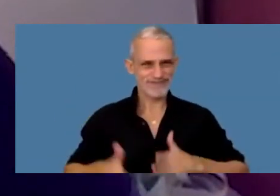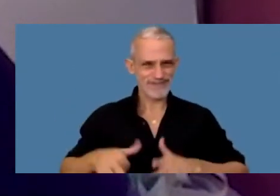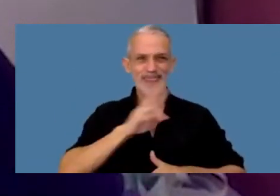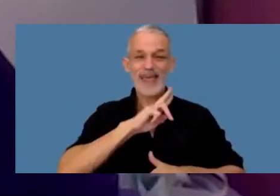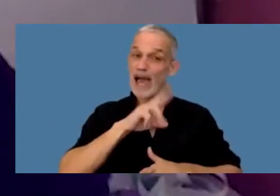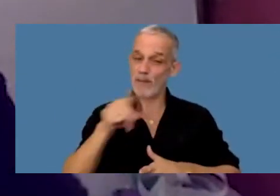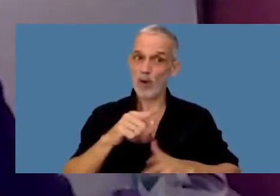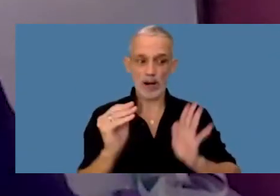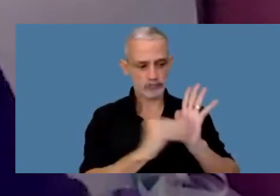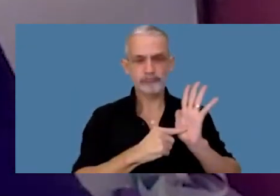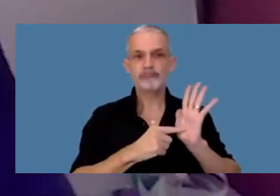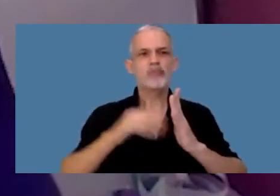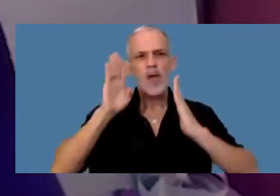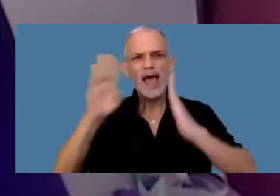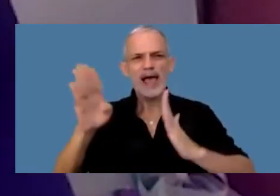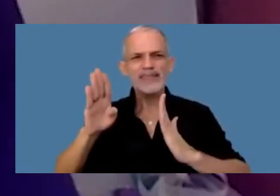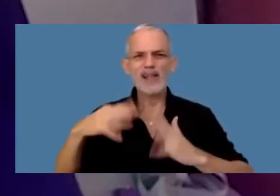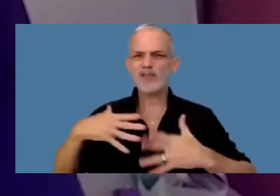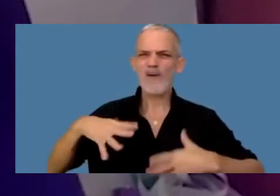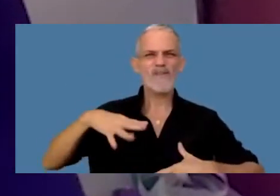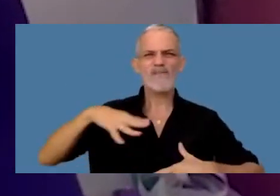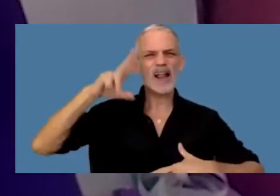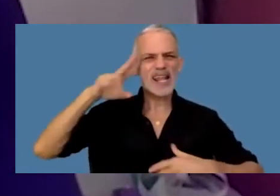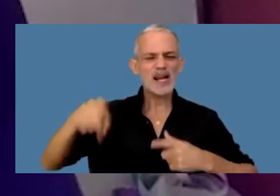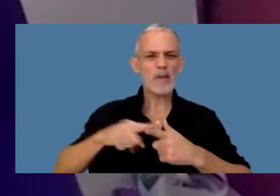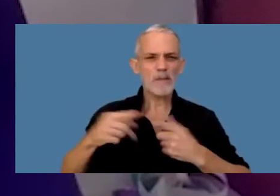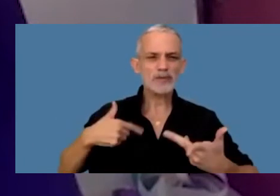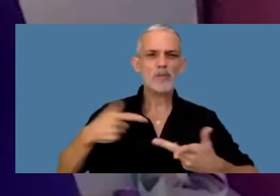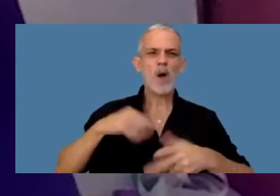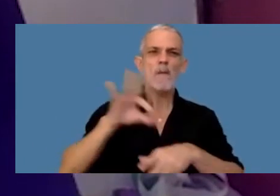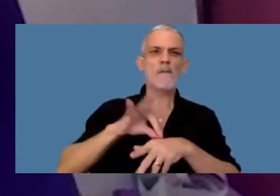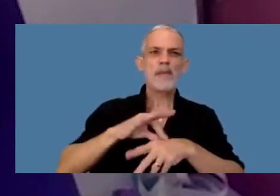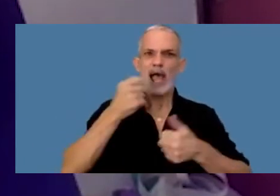Ley de Protección Integral de la Mujer, la